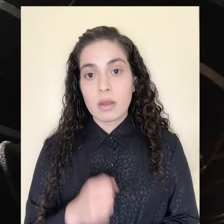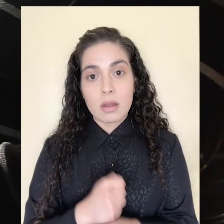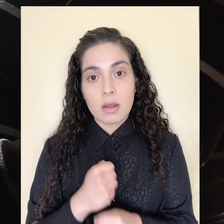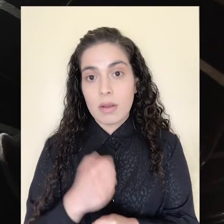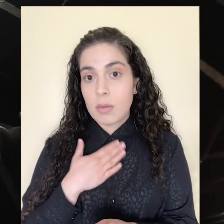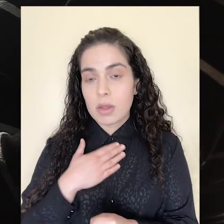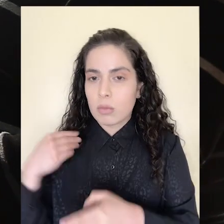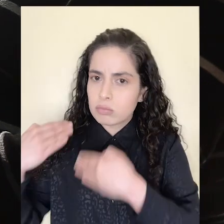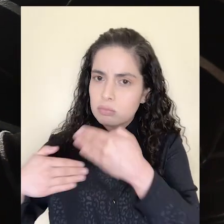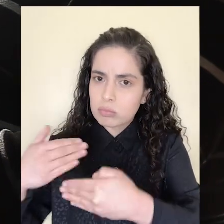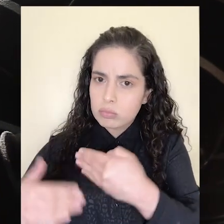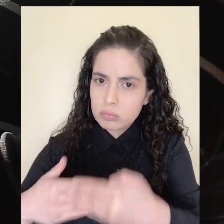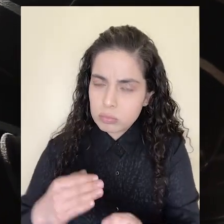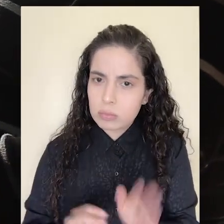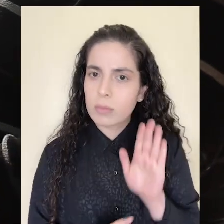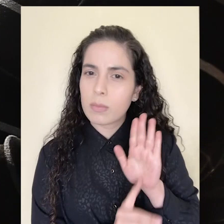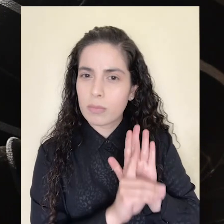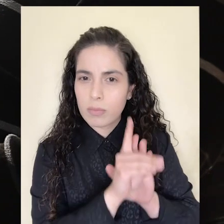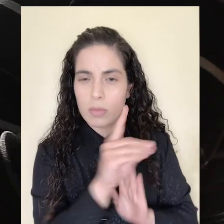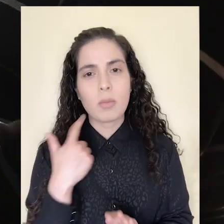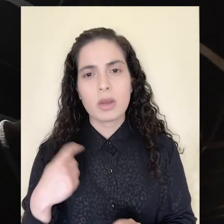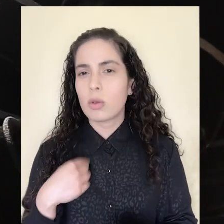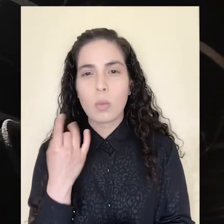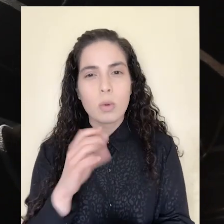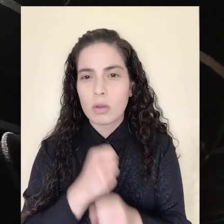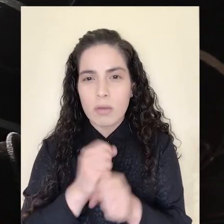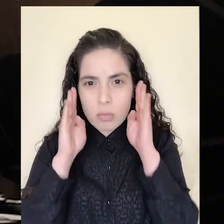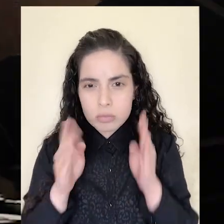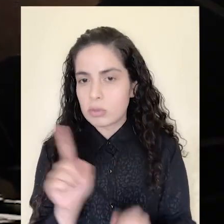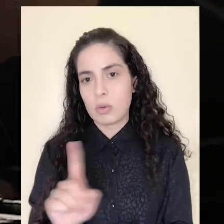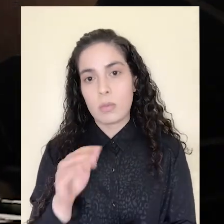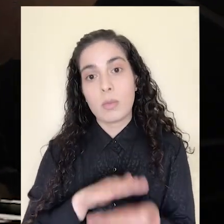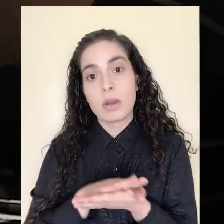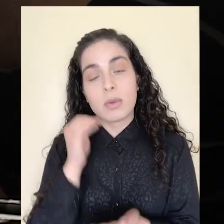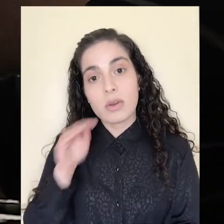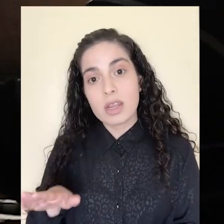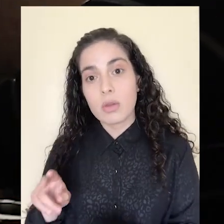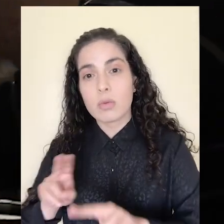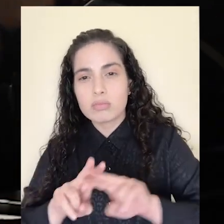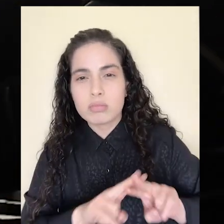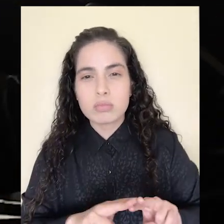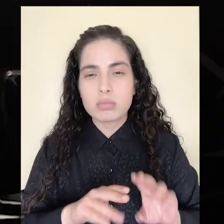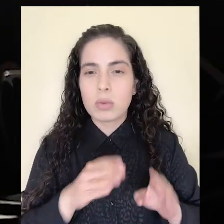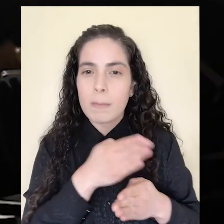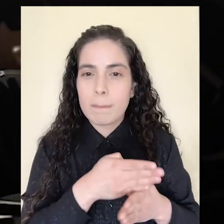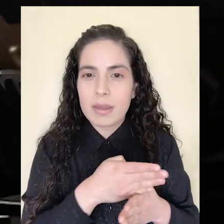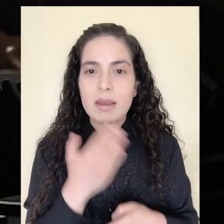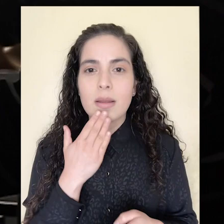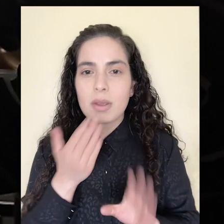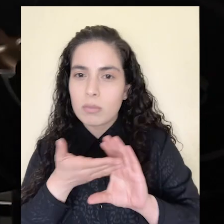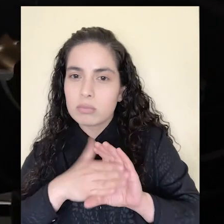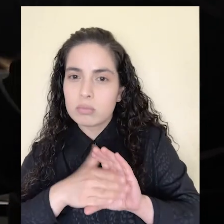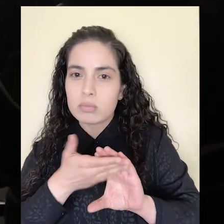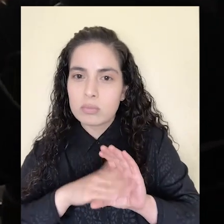Con materia que yo trajo ha sido una evolución, porque no he hecho una sola cosa, no estoy encasillado en algo. Cuando niño fabricaba cosas de madera, cosas de